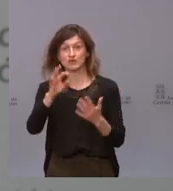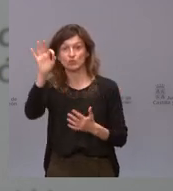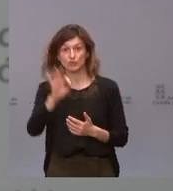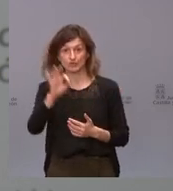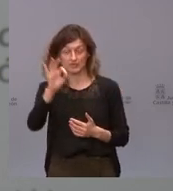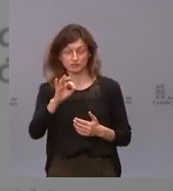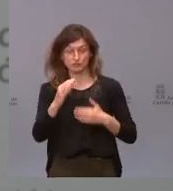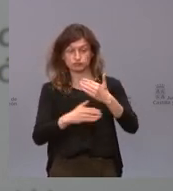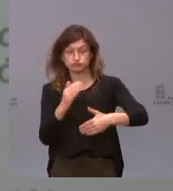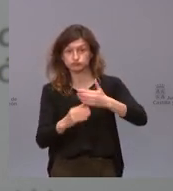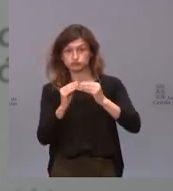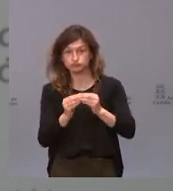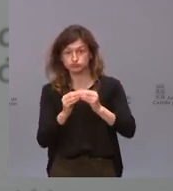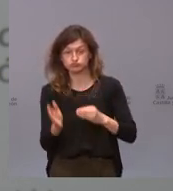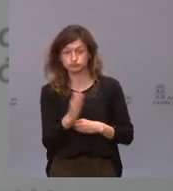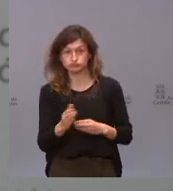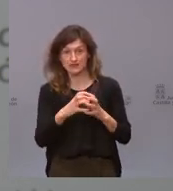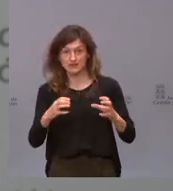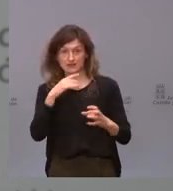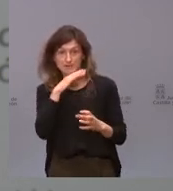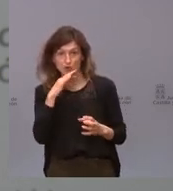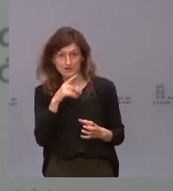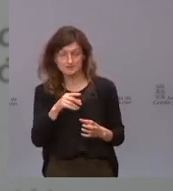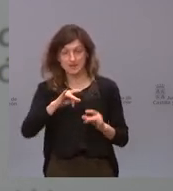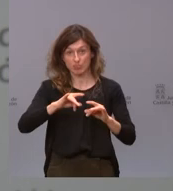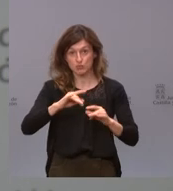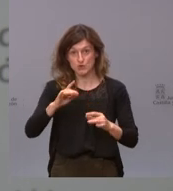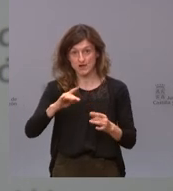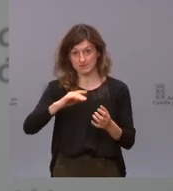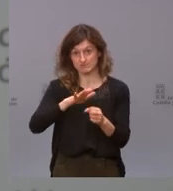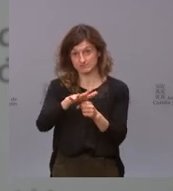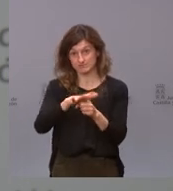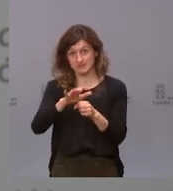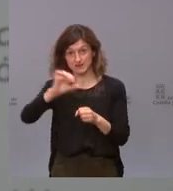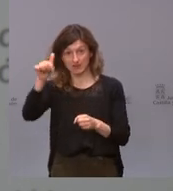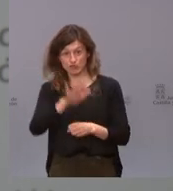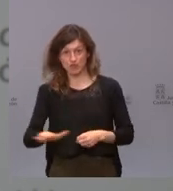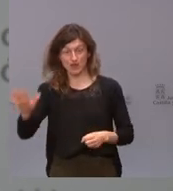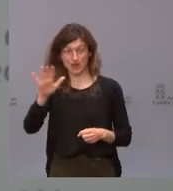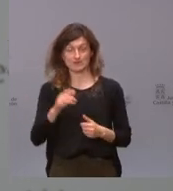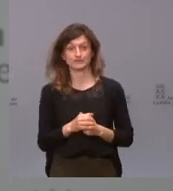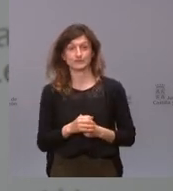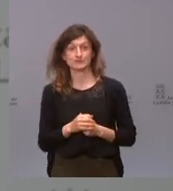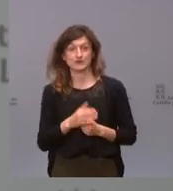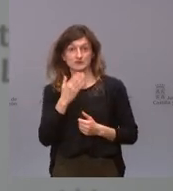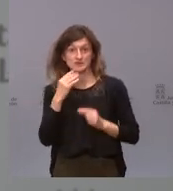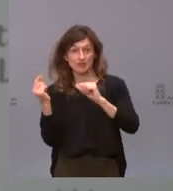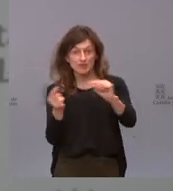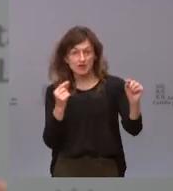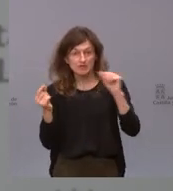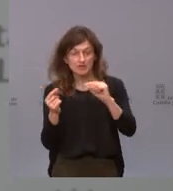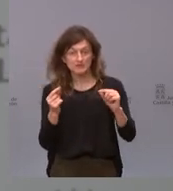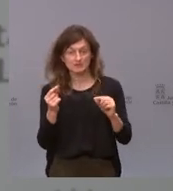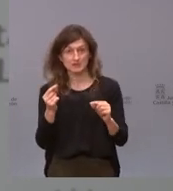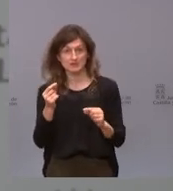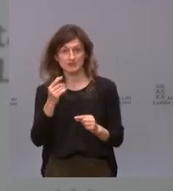capacidad de producción de remolacha y de molturación de azúcar en el ámbito nacional si planteamos el debate que se puso